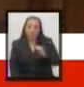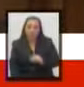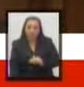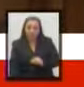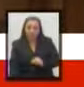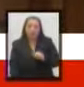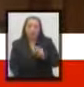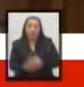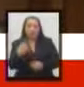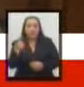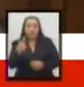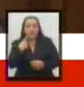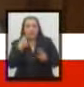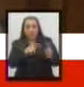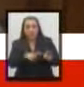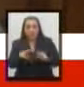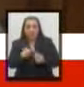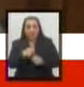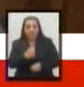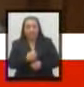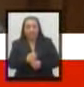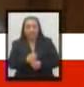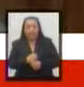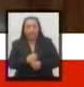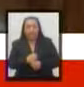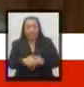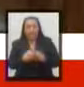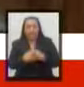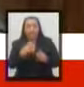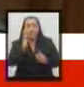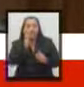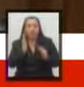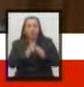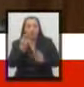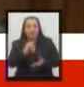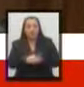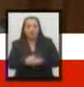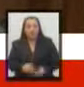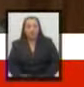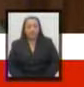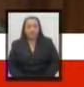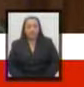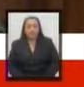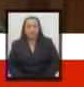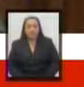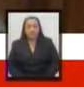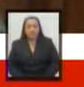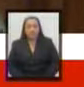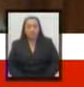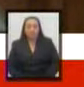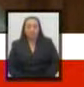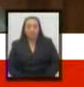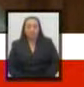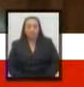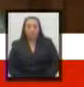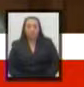el sentido de que solamente estoy mirando el trabajo de las amas de casa. ¿Por qué? Porque, como les digo, ustedes saben que en Colombia ni